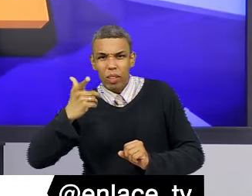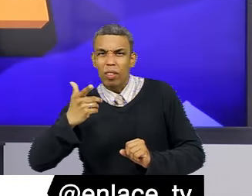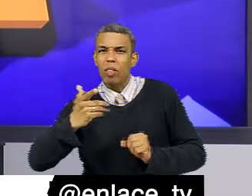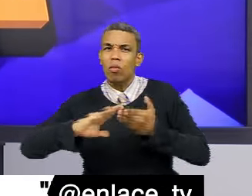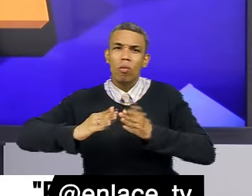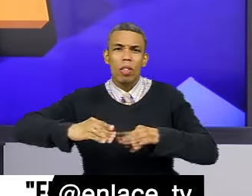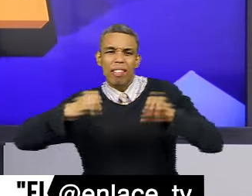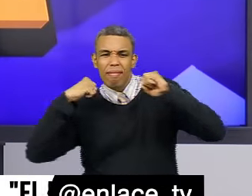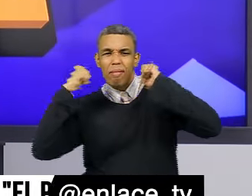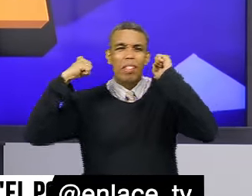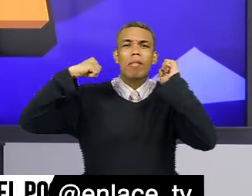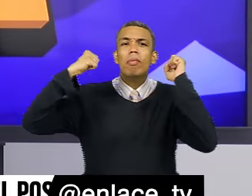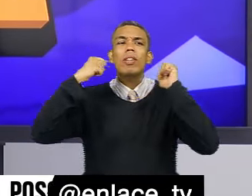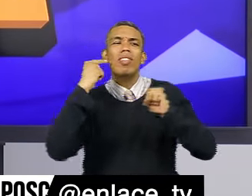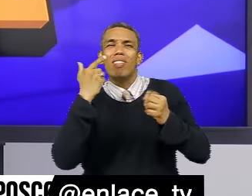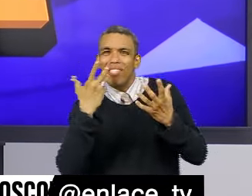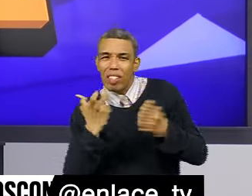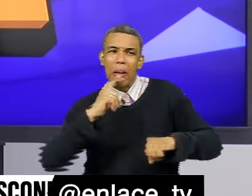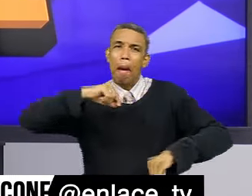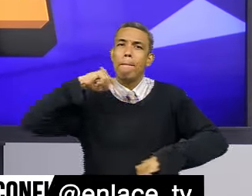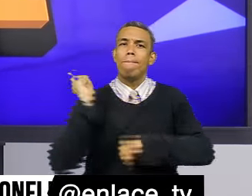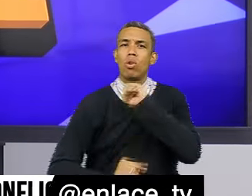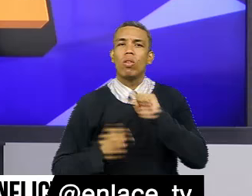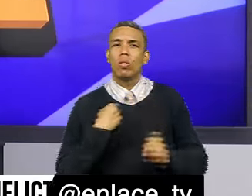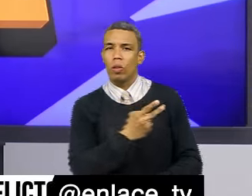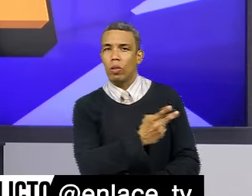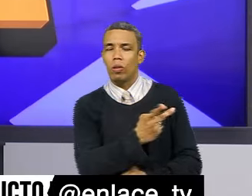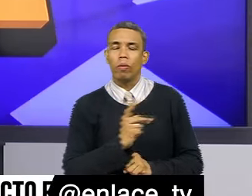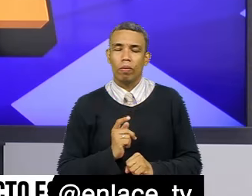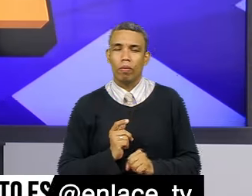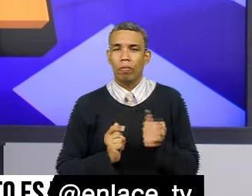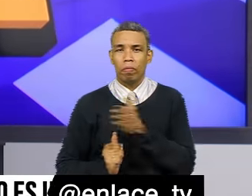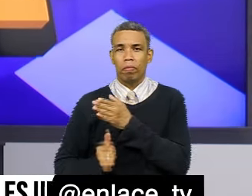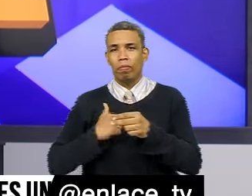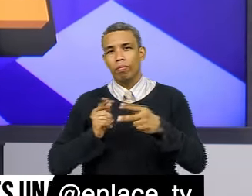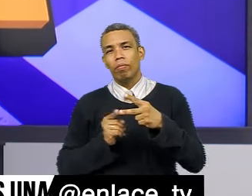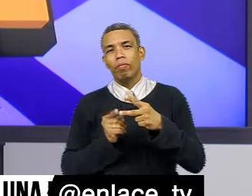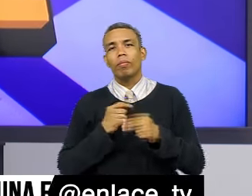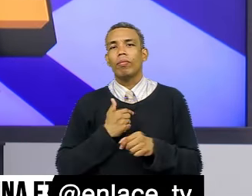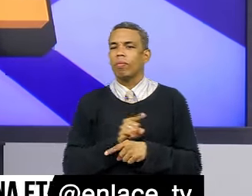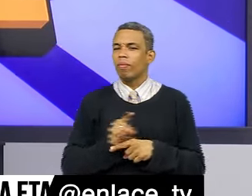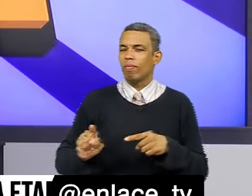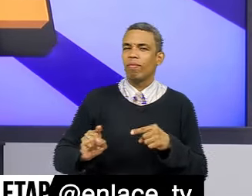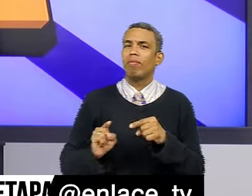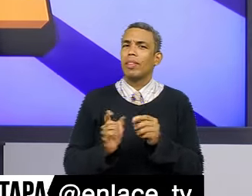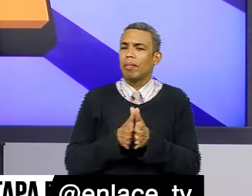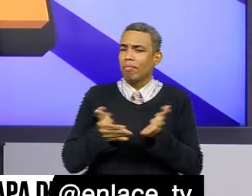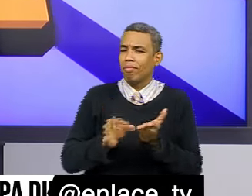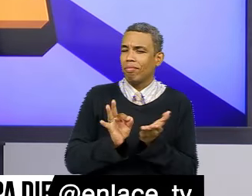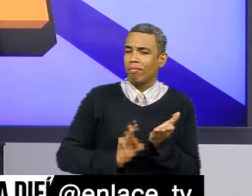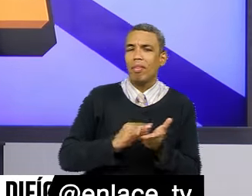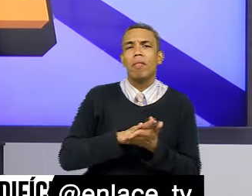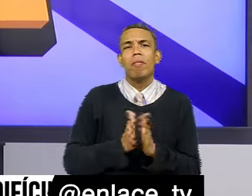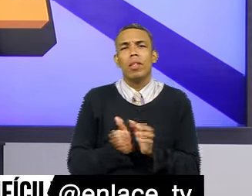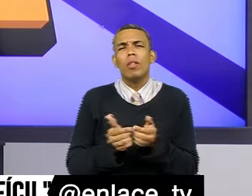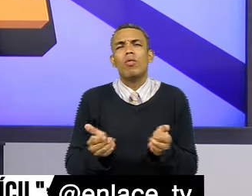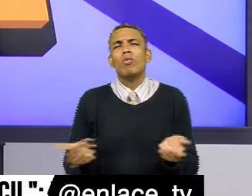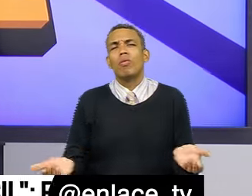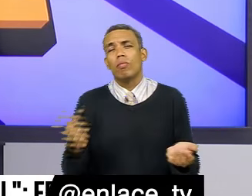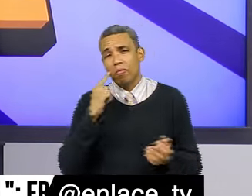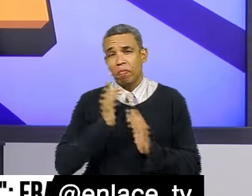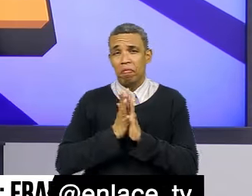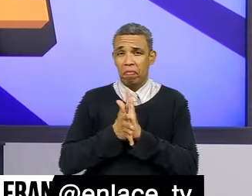actividades religiosas, culturales y académicas, la UNIPAZ lidera la Semana por la Paz. Este viernes será clausurada la programación. Si hay otras informaciones,